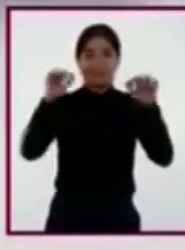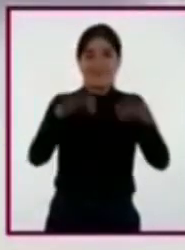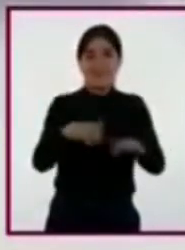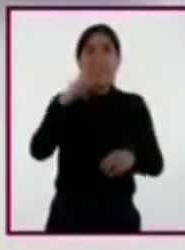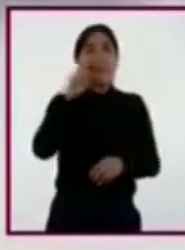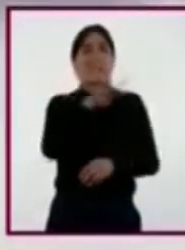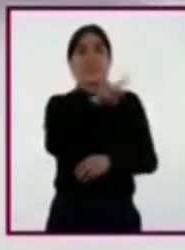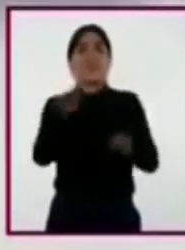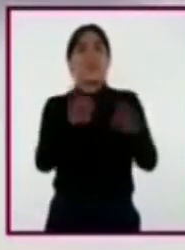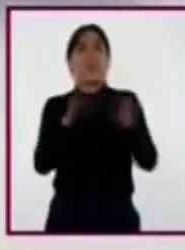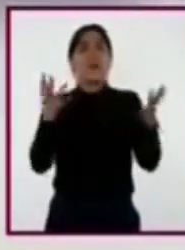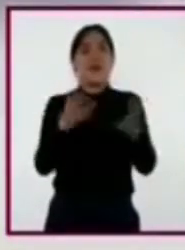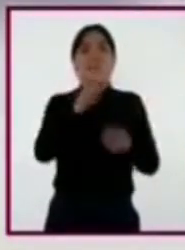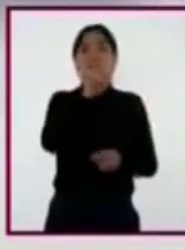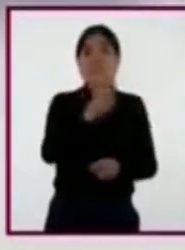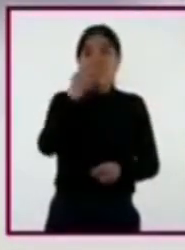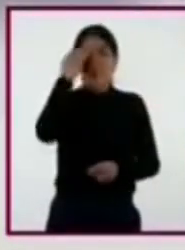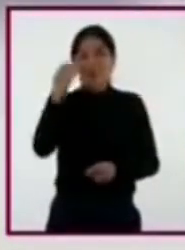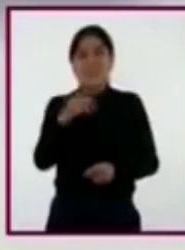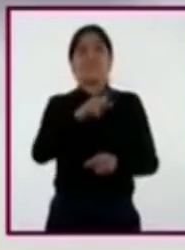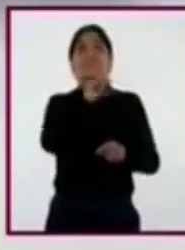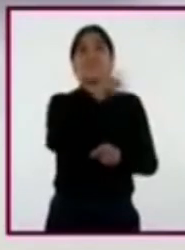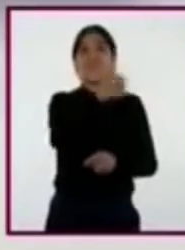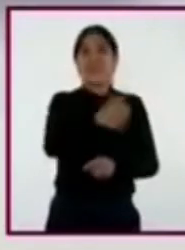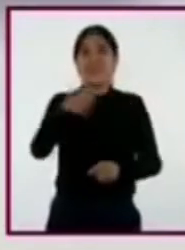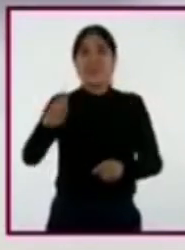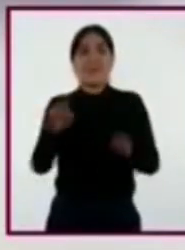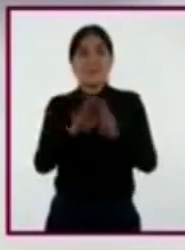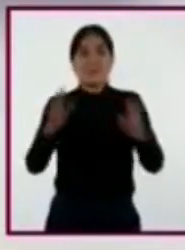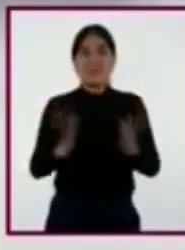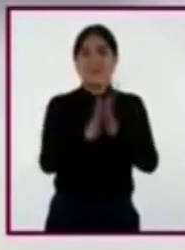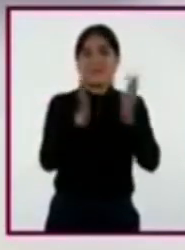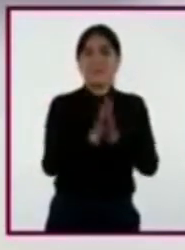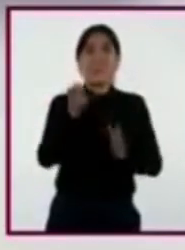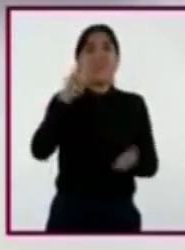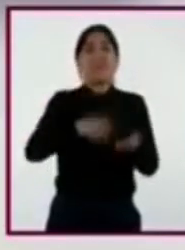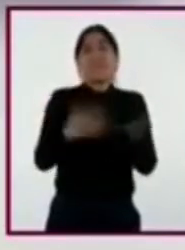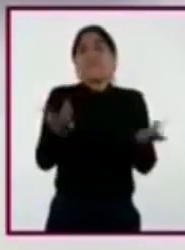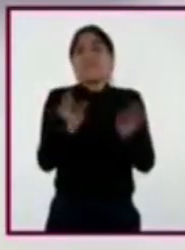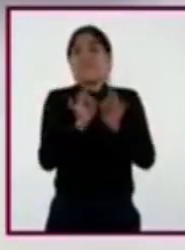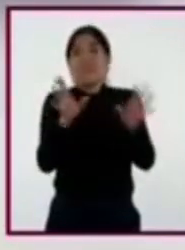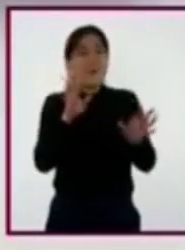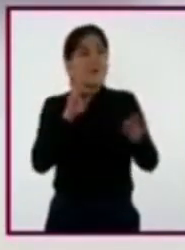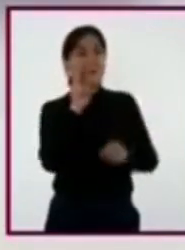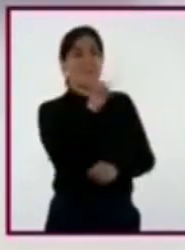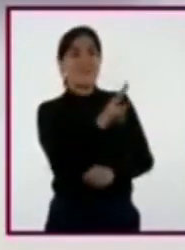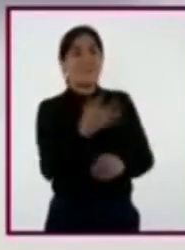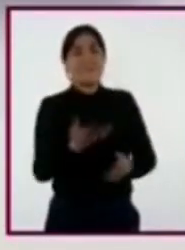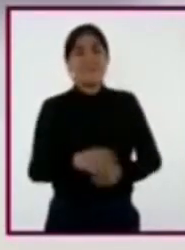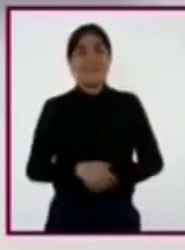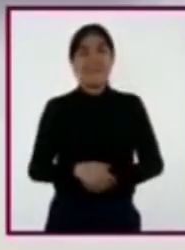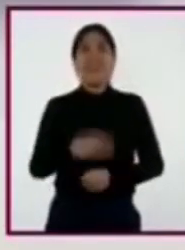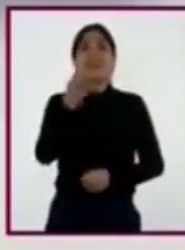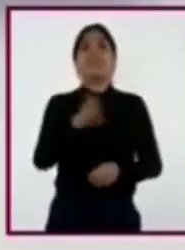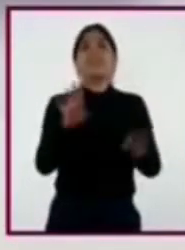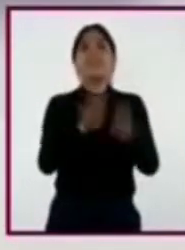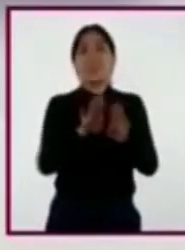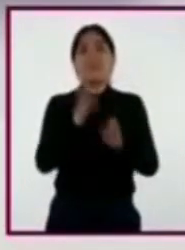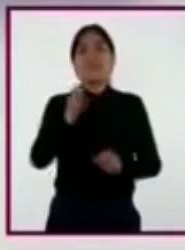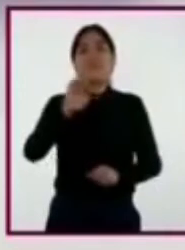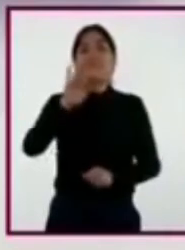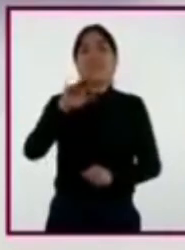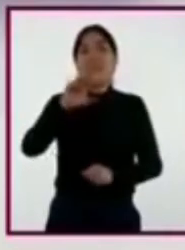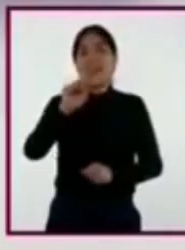obra y al mismo tiempo la cantidad de gente que participó indirectamente al observarla. Así actúa el flash